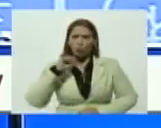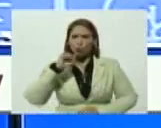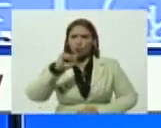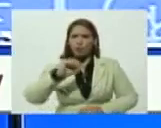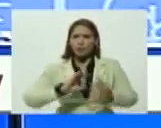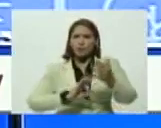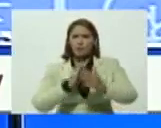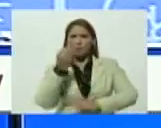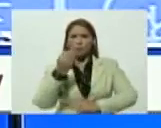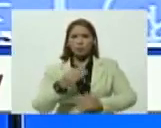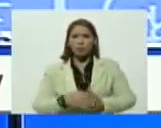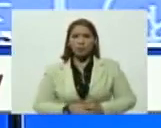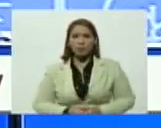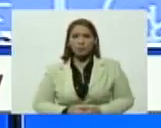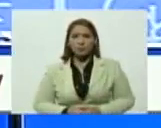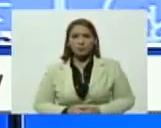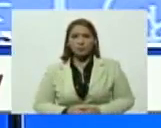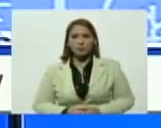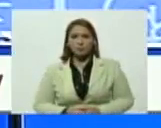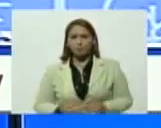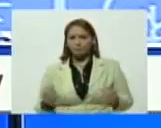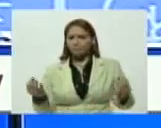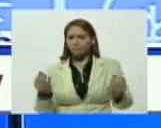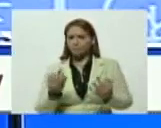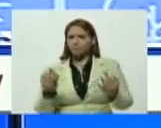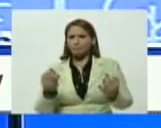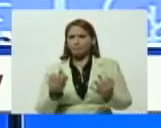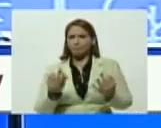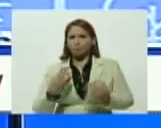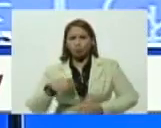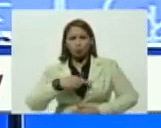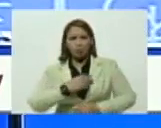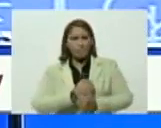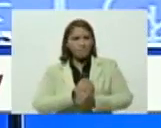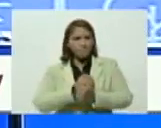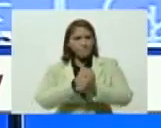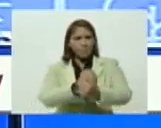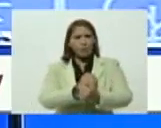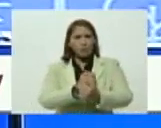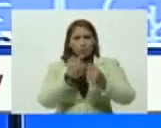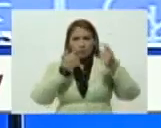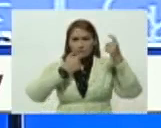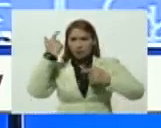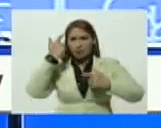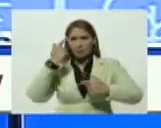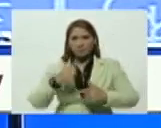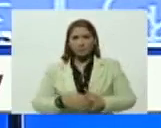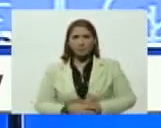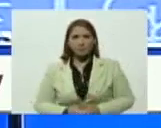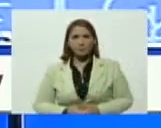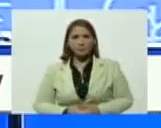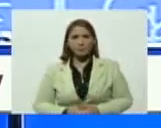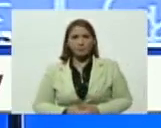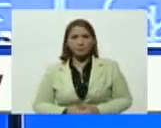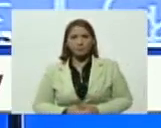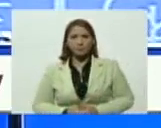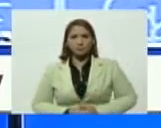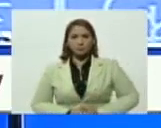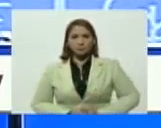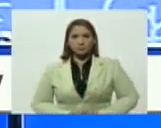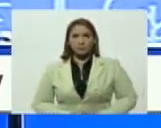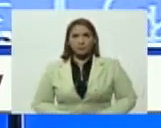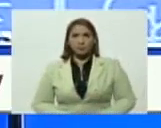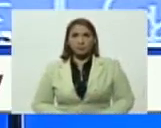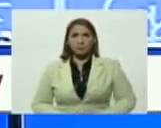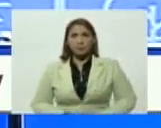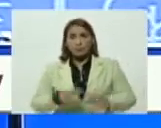fundada para siempre por nuestro amado comandante supremo, Hugo Rafael Chávez